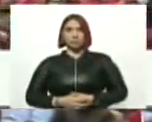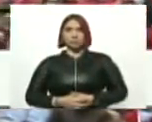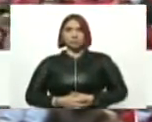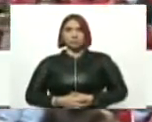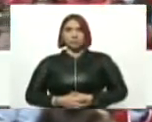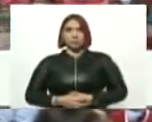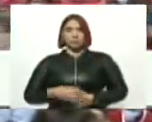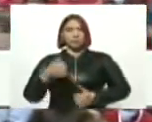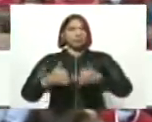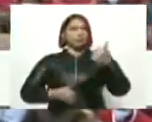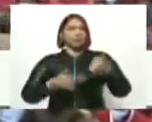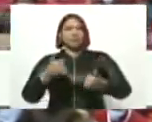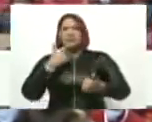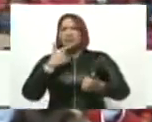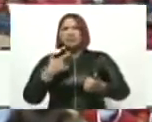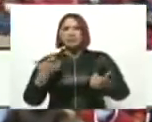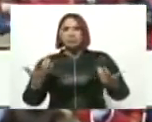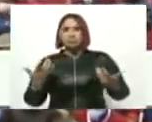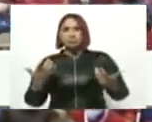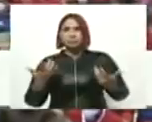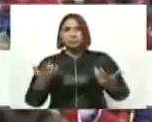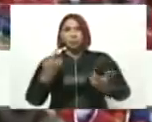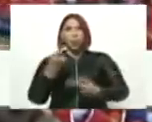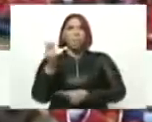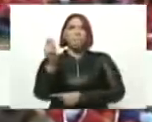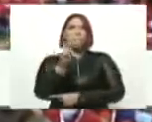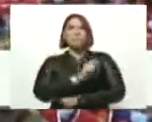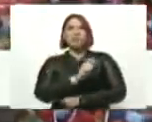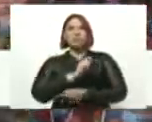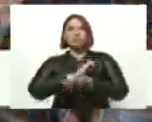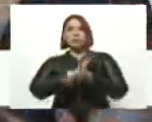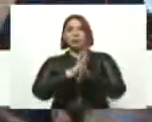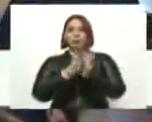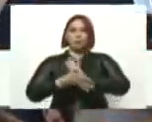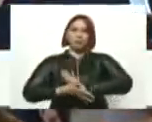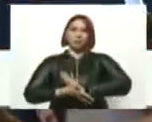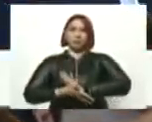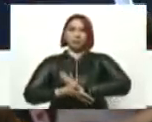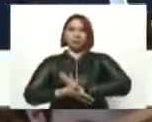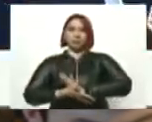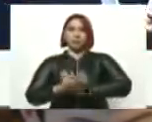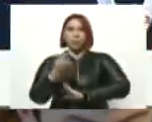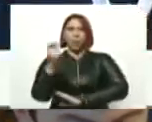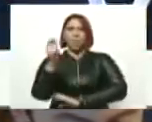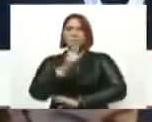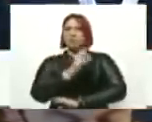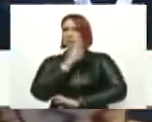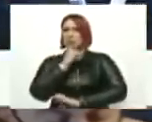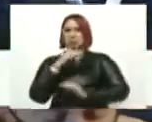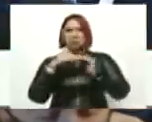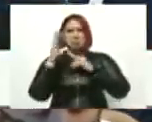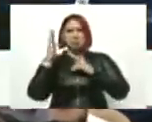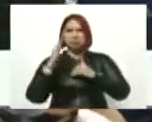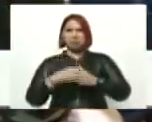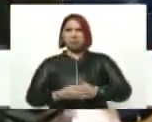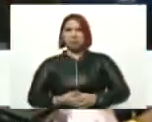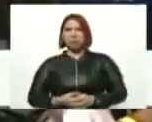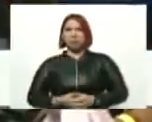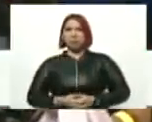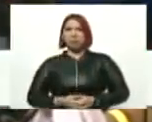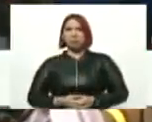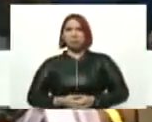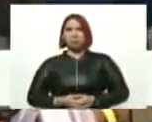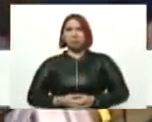10 de enero de 2013. ¿Y cuál era la, qué era lo que decían? En un mes se acaban, de un mes no pasan. Y